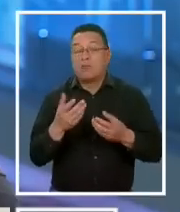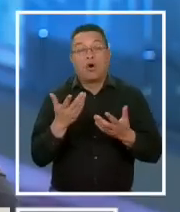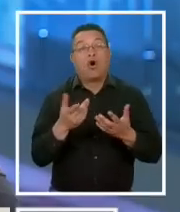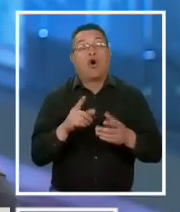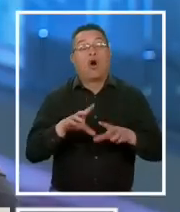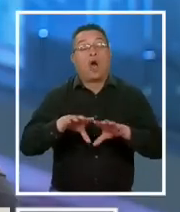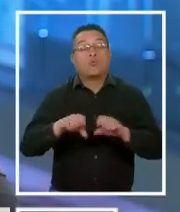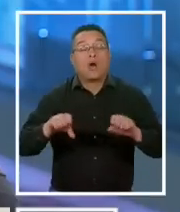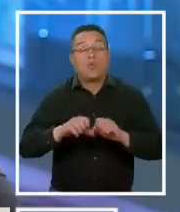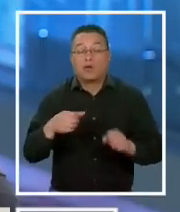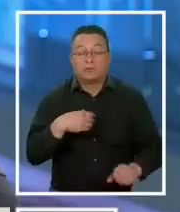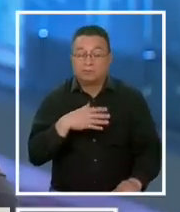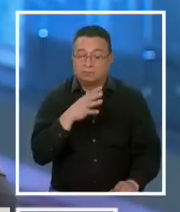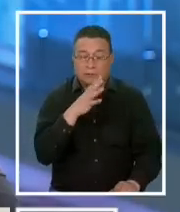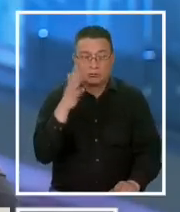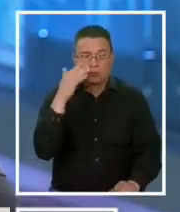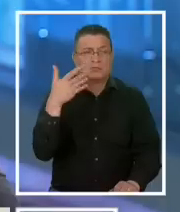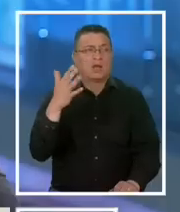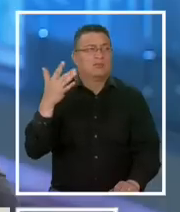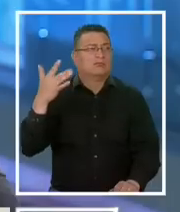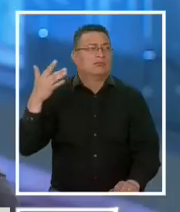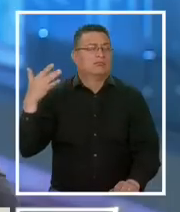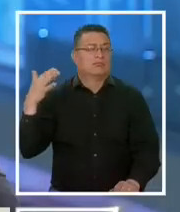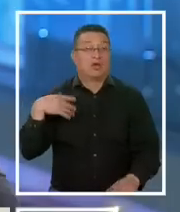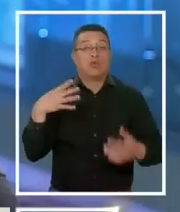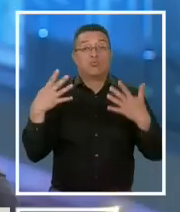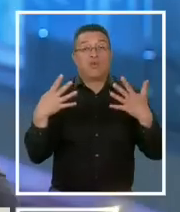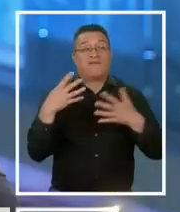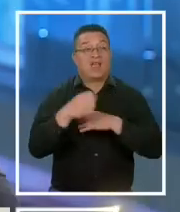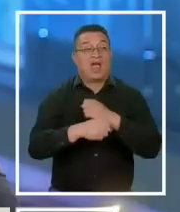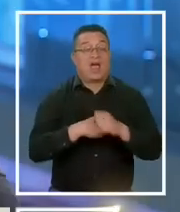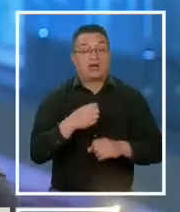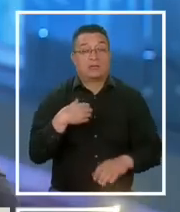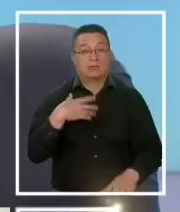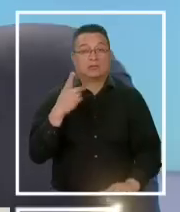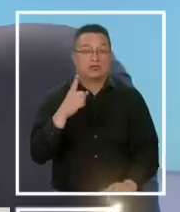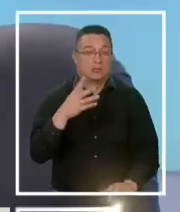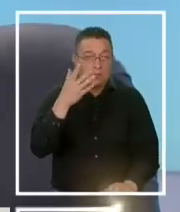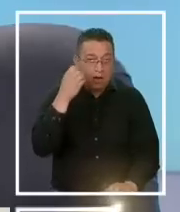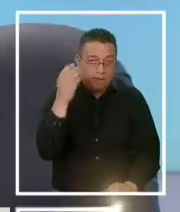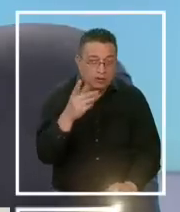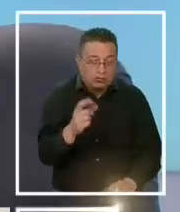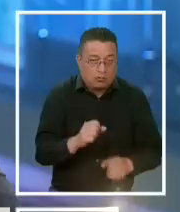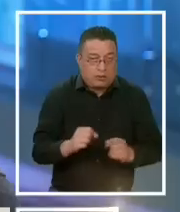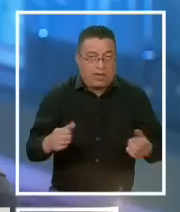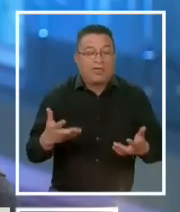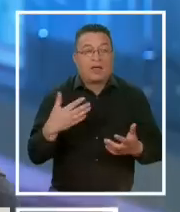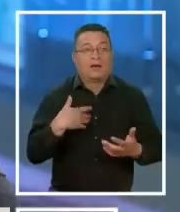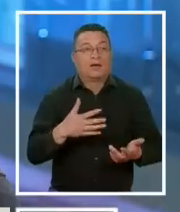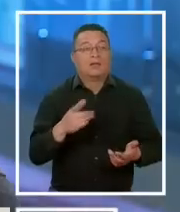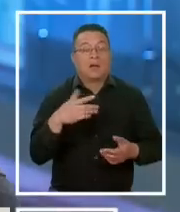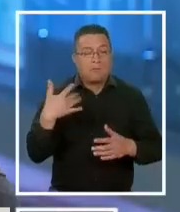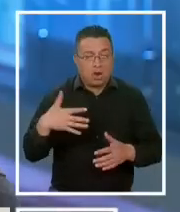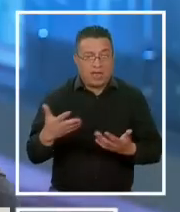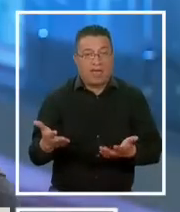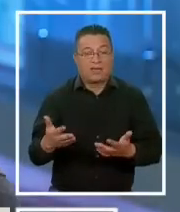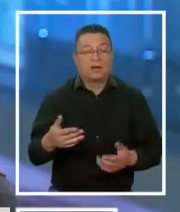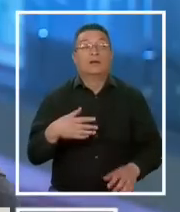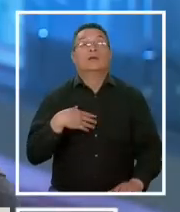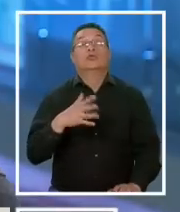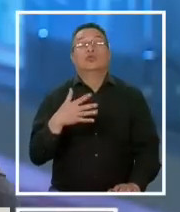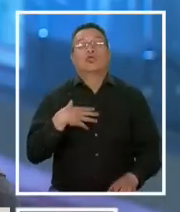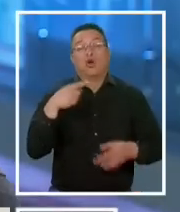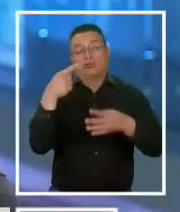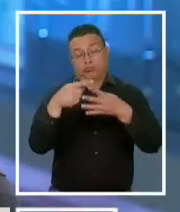se gestionó el acuerdo no han pasado Casi casi nueve años no recuerdo No se olvidan me imagino mire nosotros tenemos